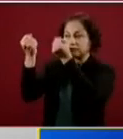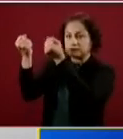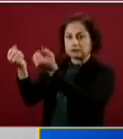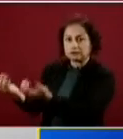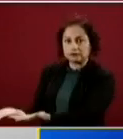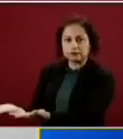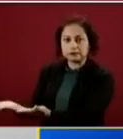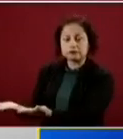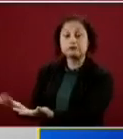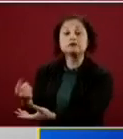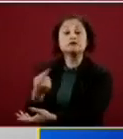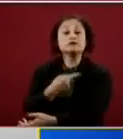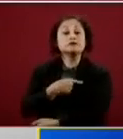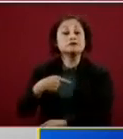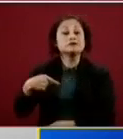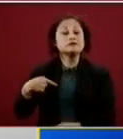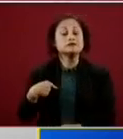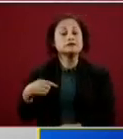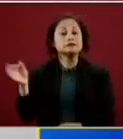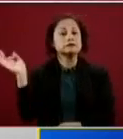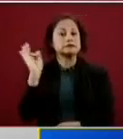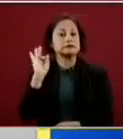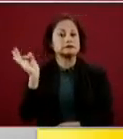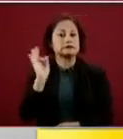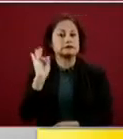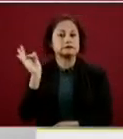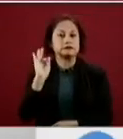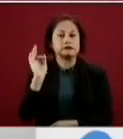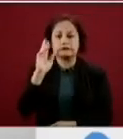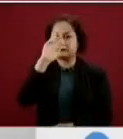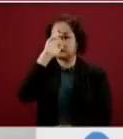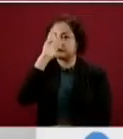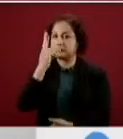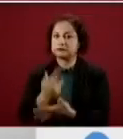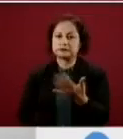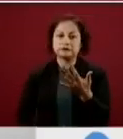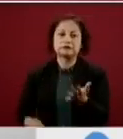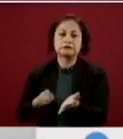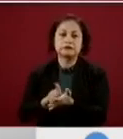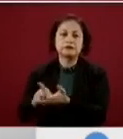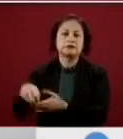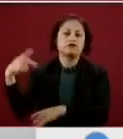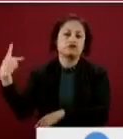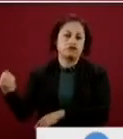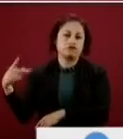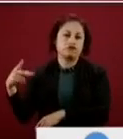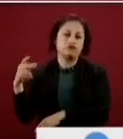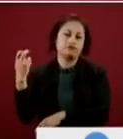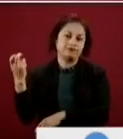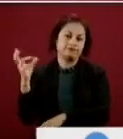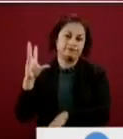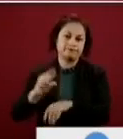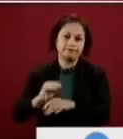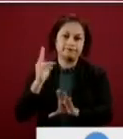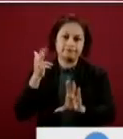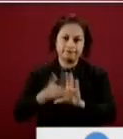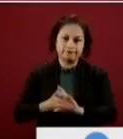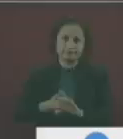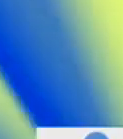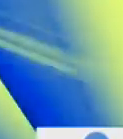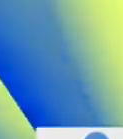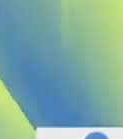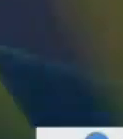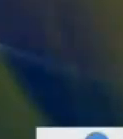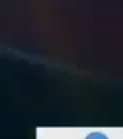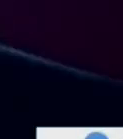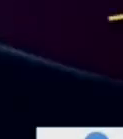acabando con el derecho de asilo, que para México es sagrado.